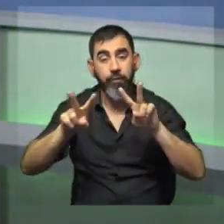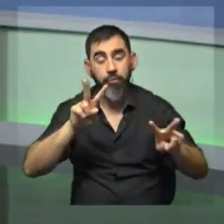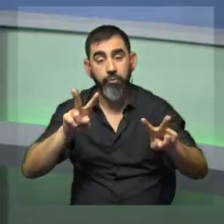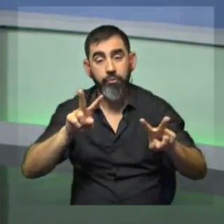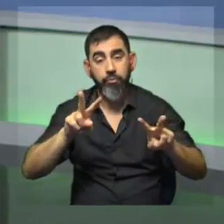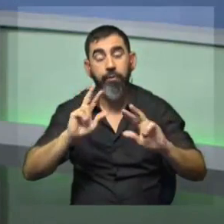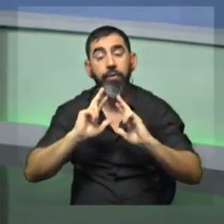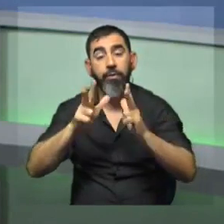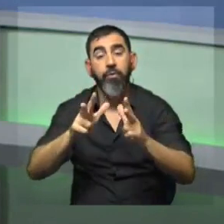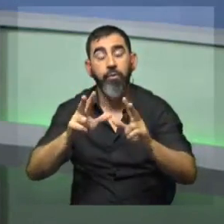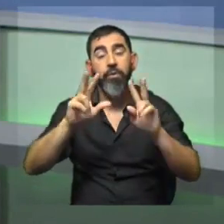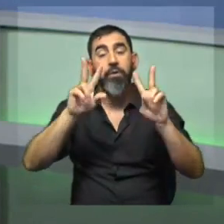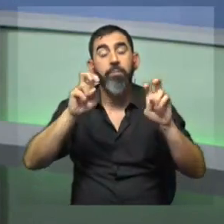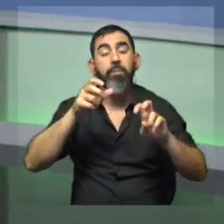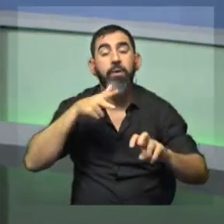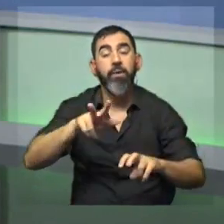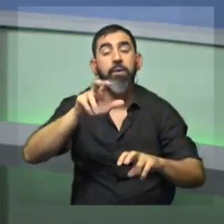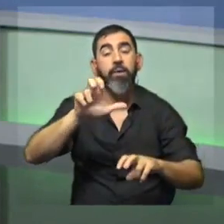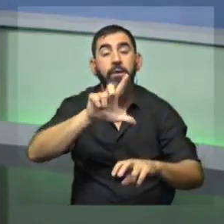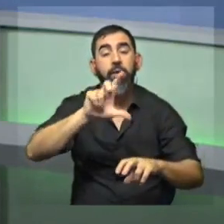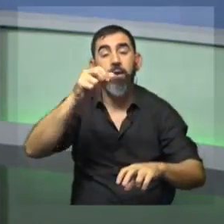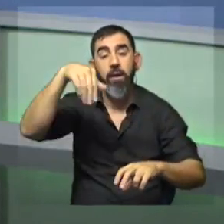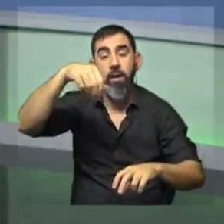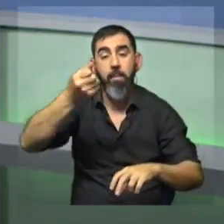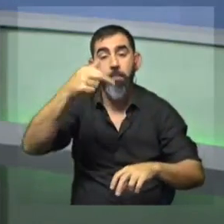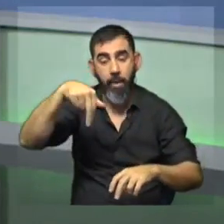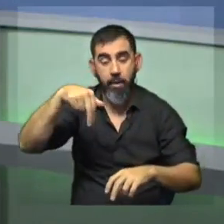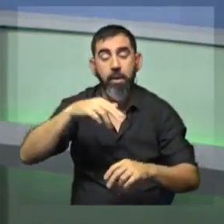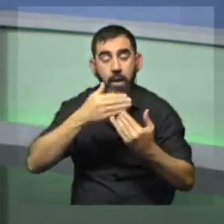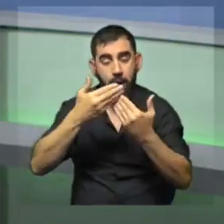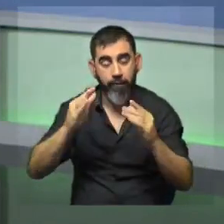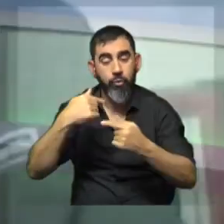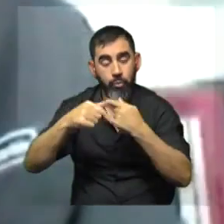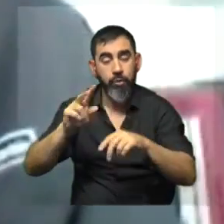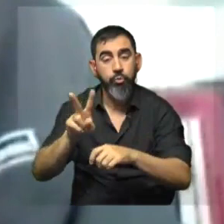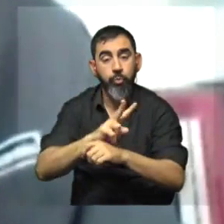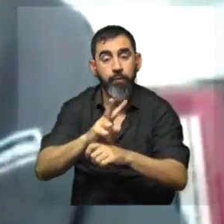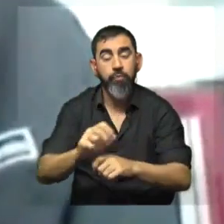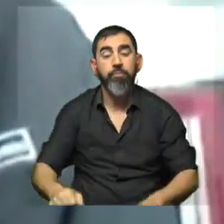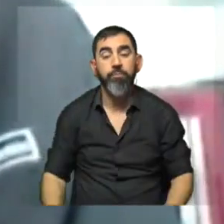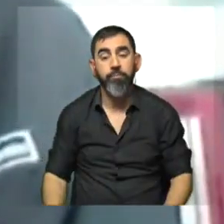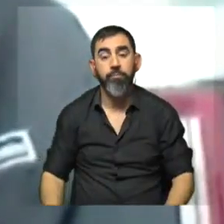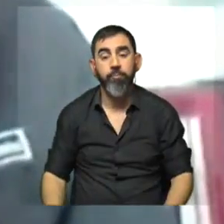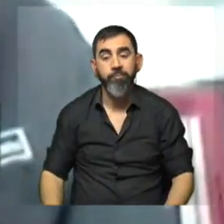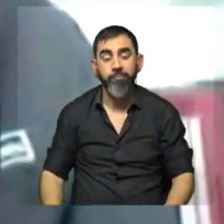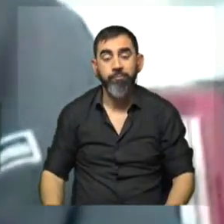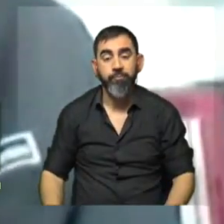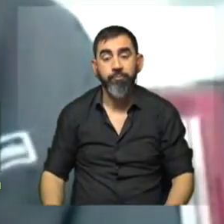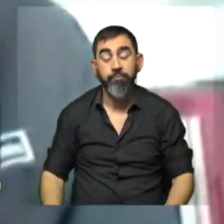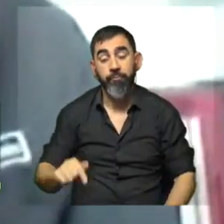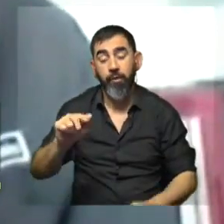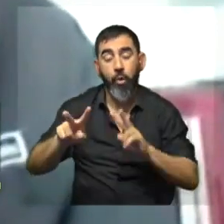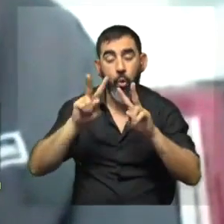y sostuvo que el caso Gelman está abierto y además sometido a supervisión. El Observatorio Luz Ibarburu fue en su momento, en el